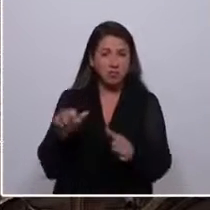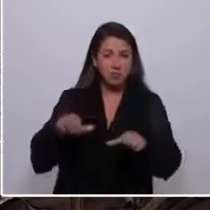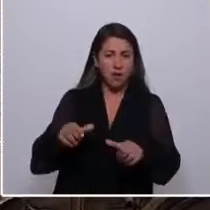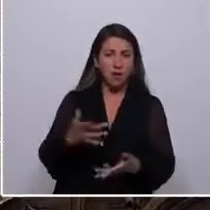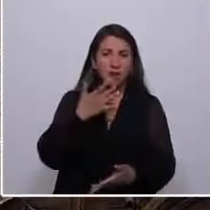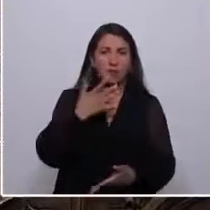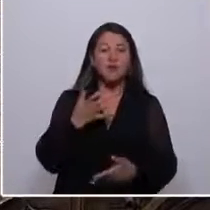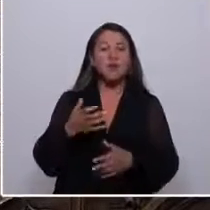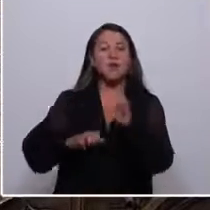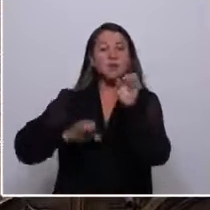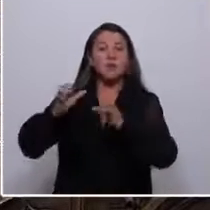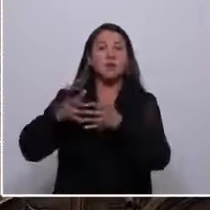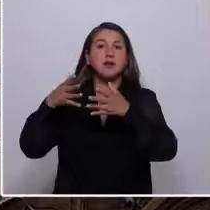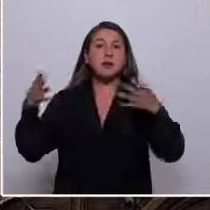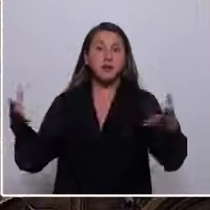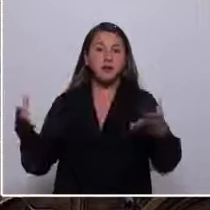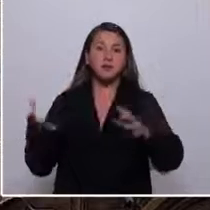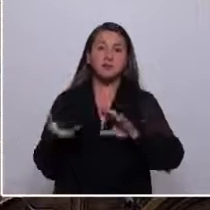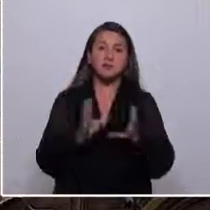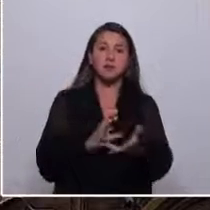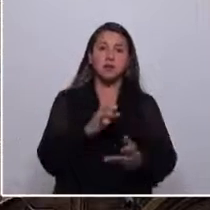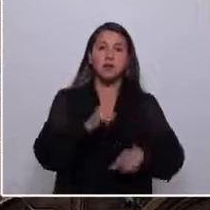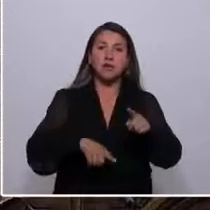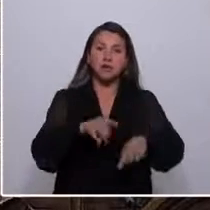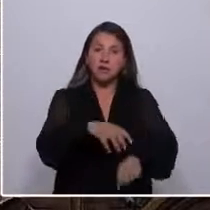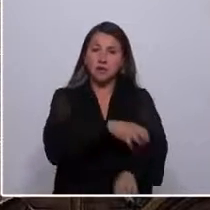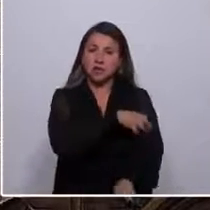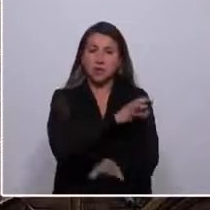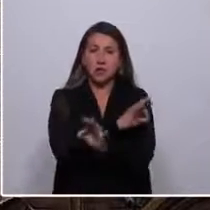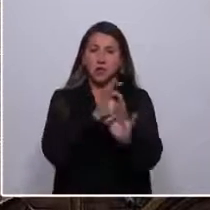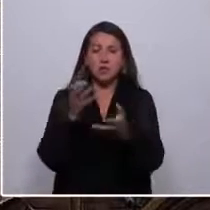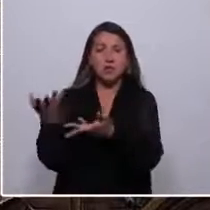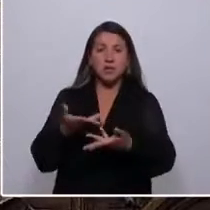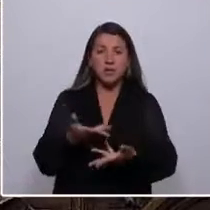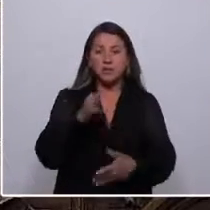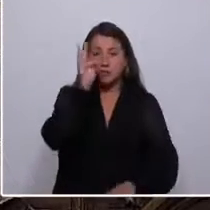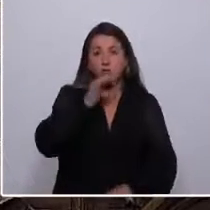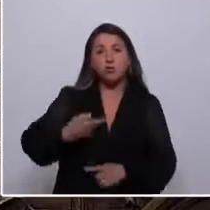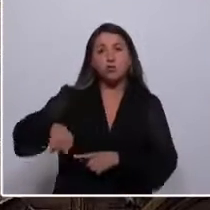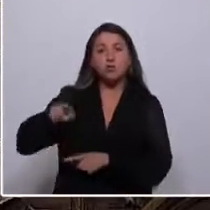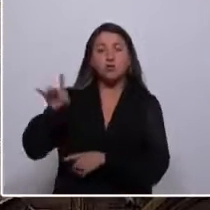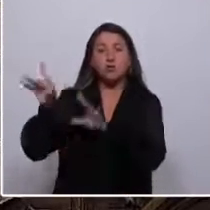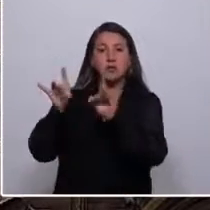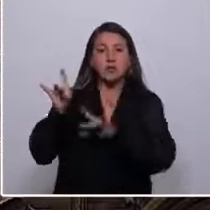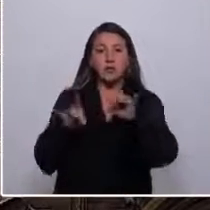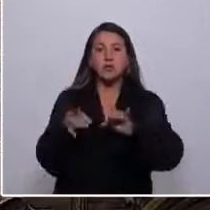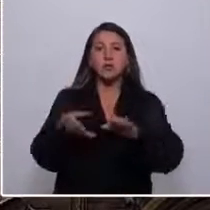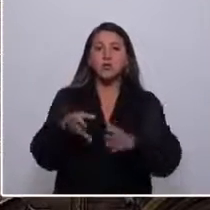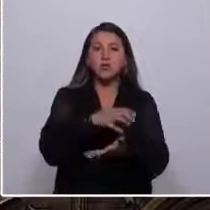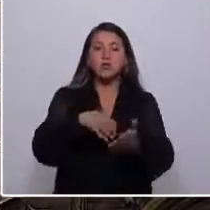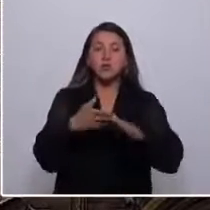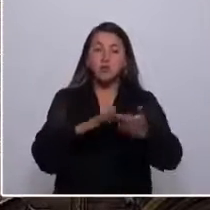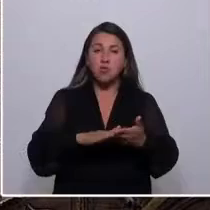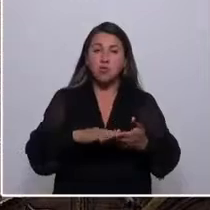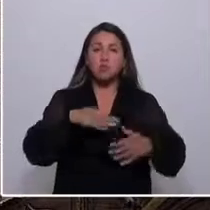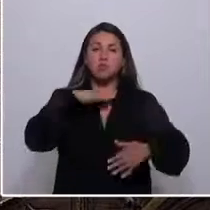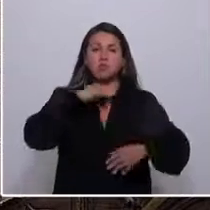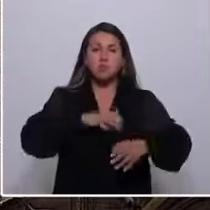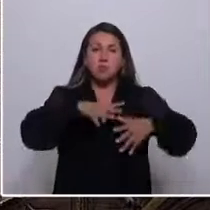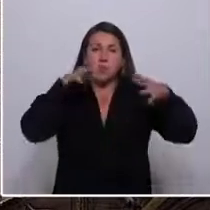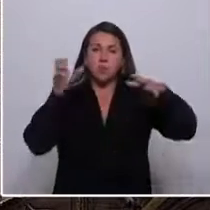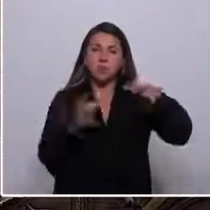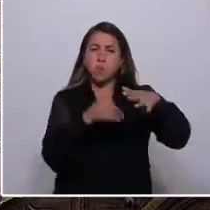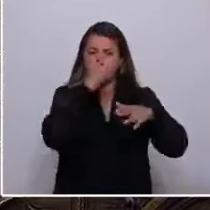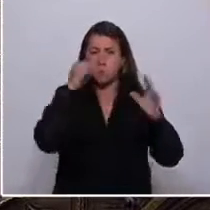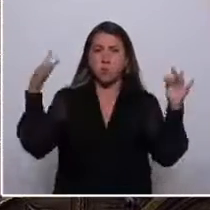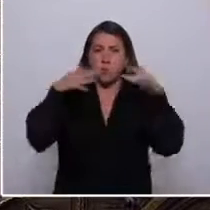industrias traerían empleo a nuestro territorio. Eso jamás pasó. Trajeron trabajadores de otros lados y a las comunas nos saturaron de contaminación en medio de su